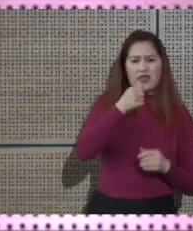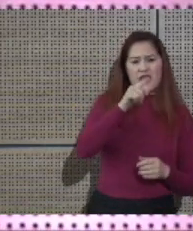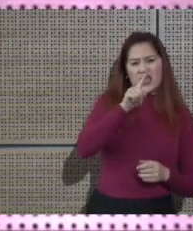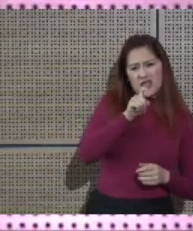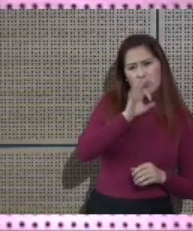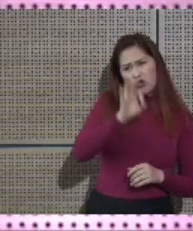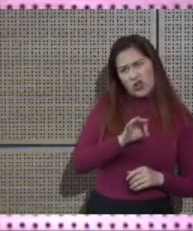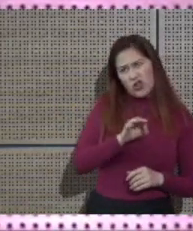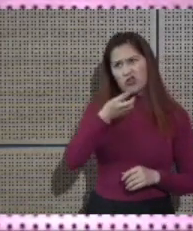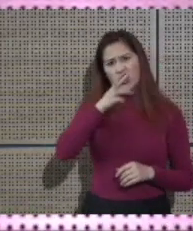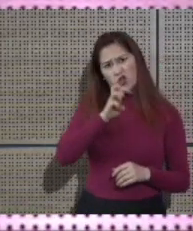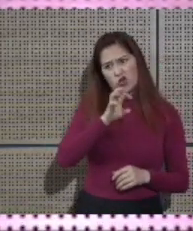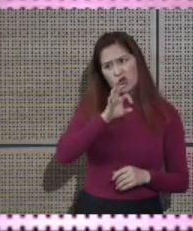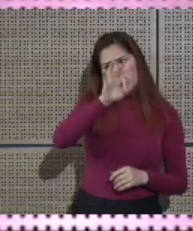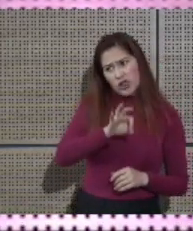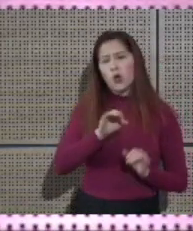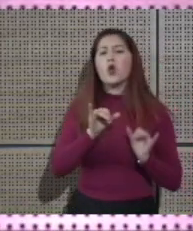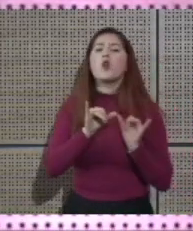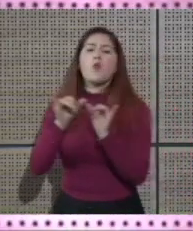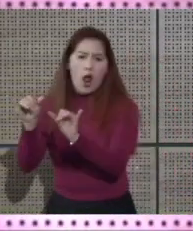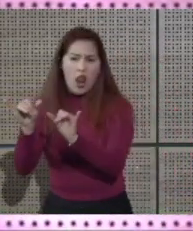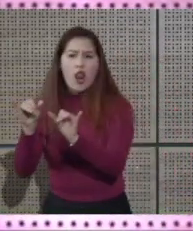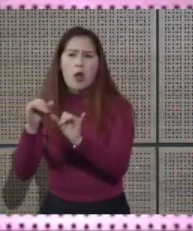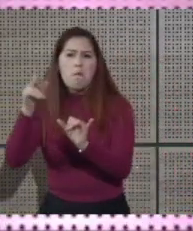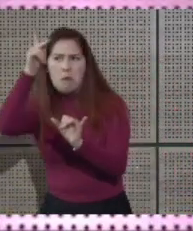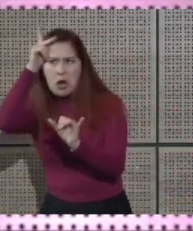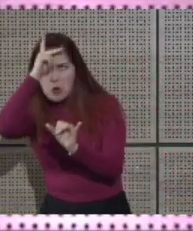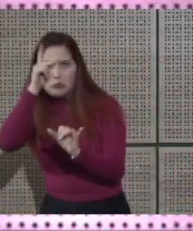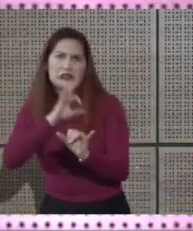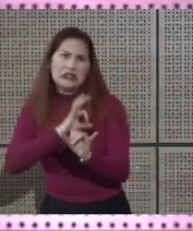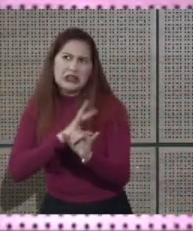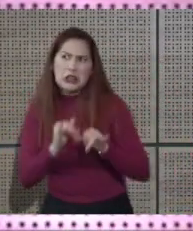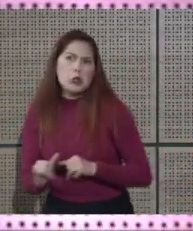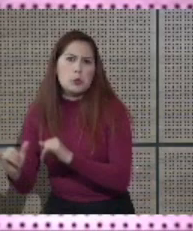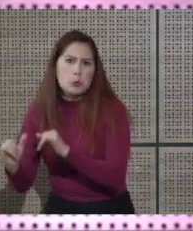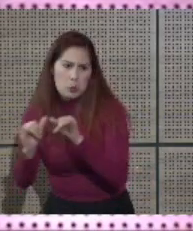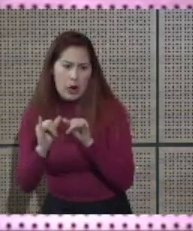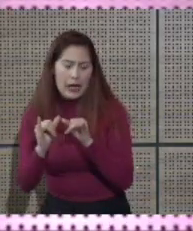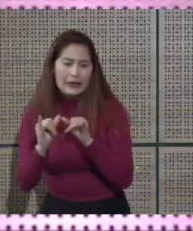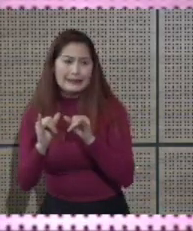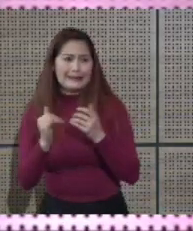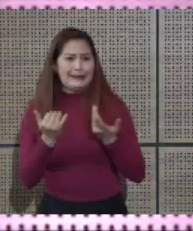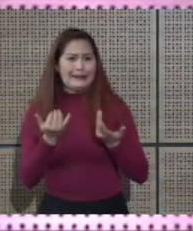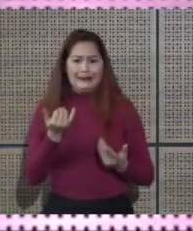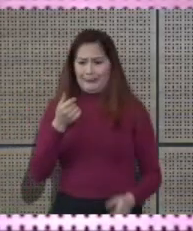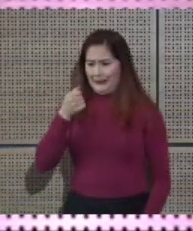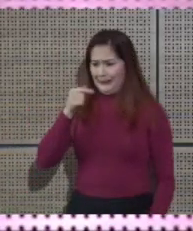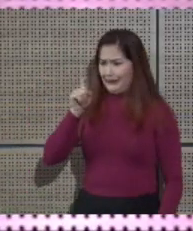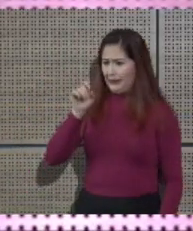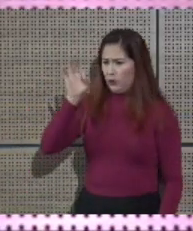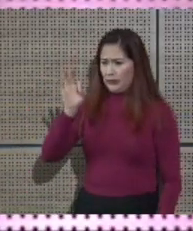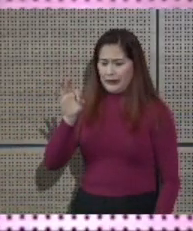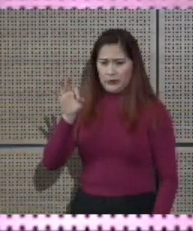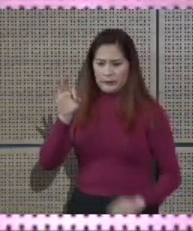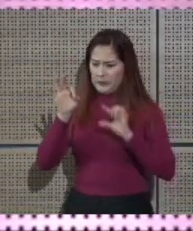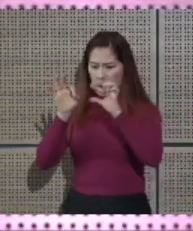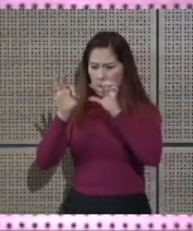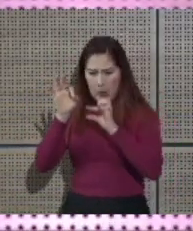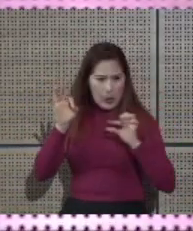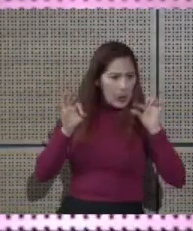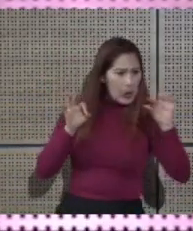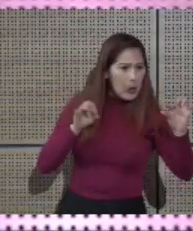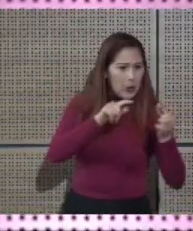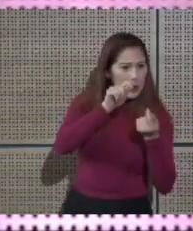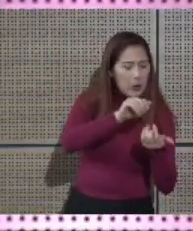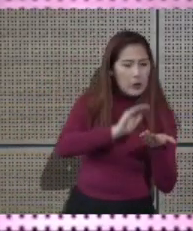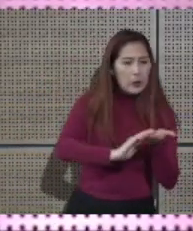variación. Con eso no es suficiente. Para darles una idea, Brasil, Uruguay